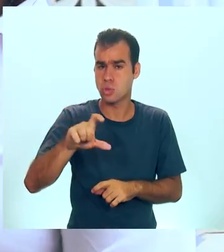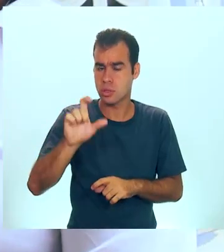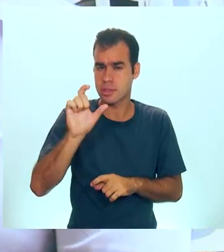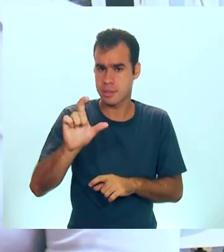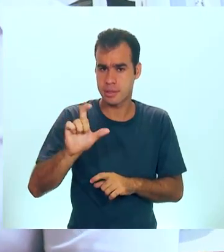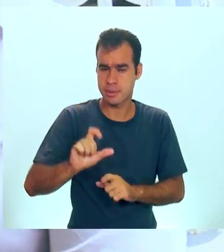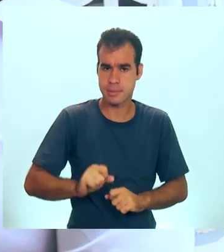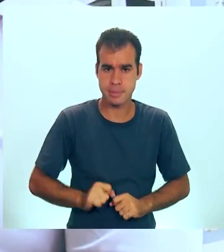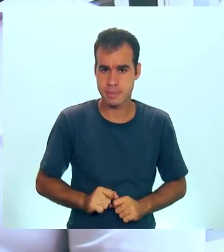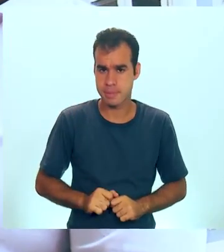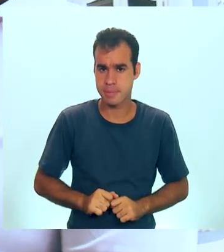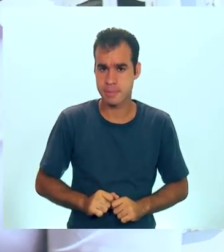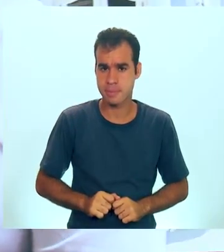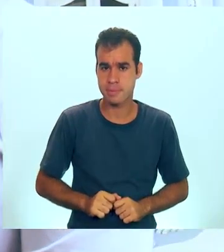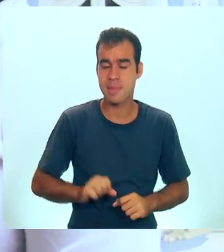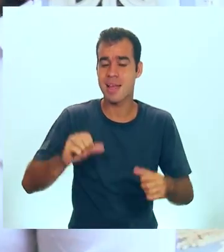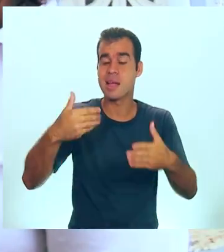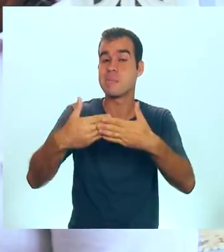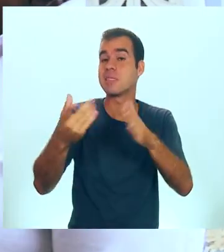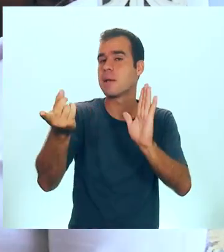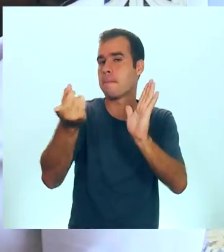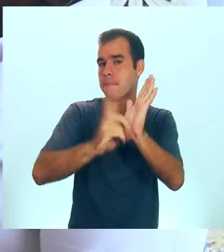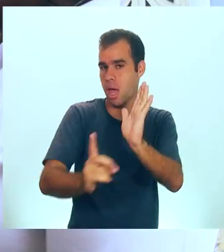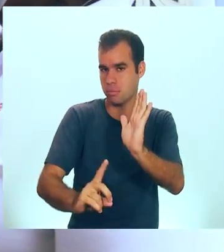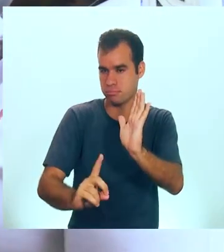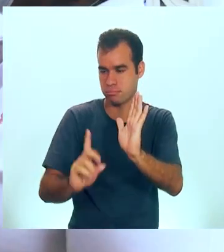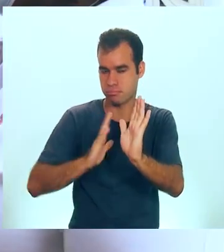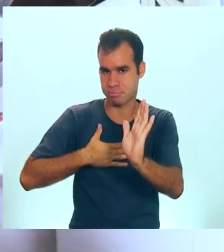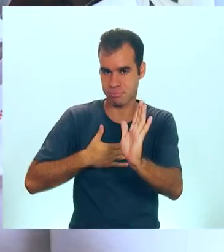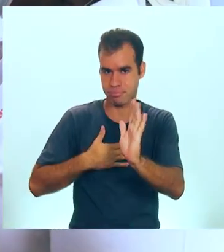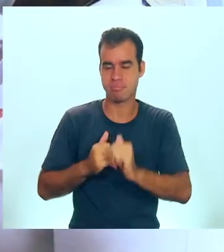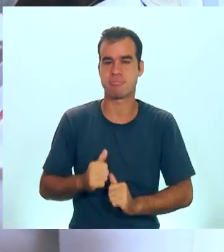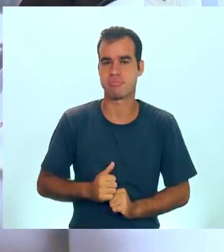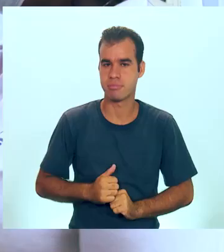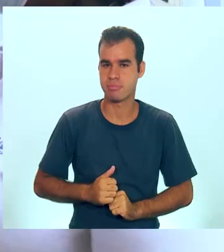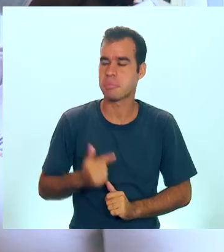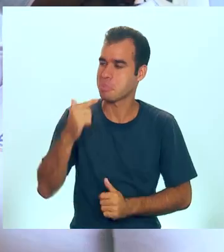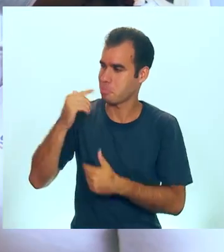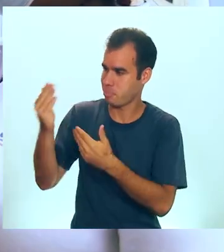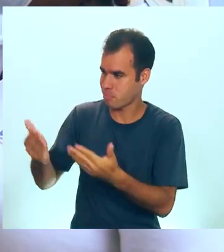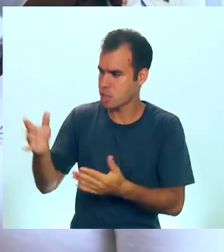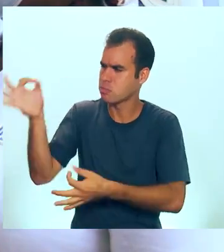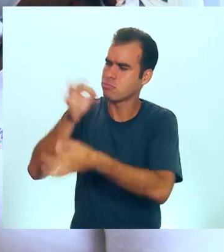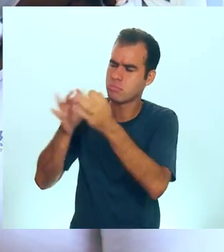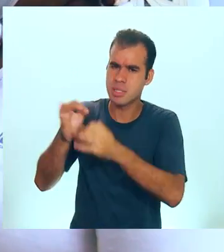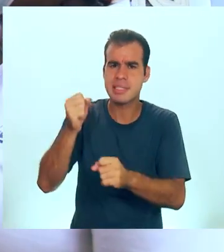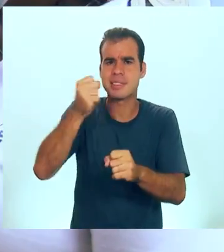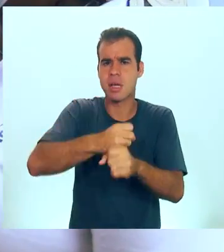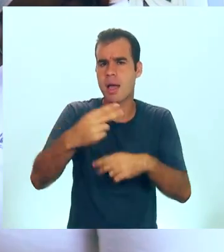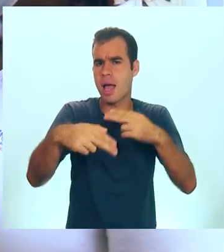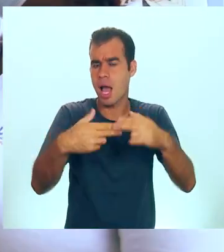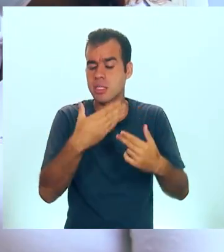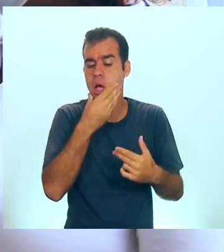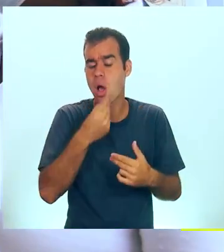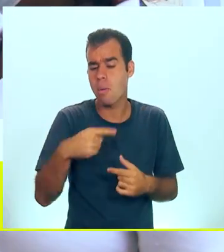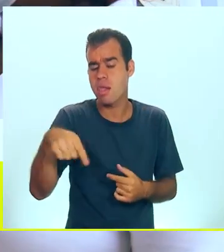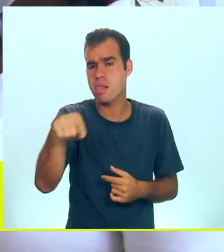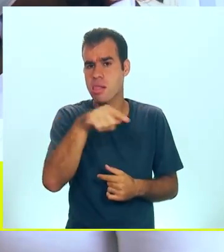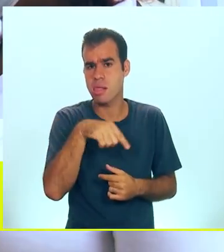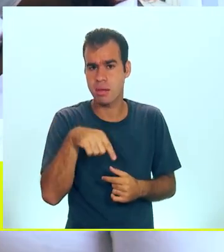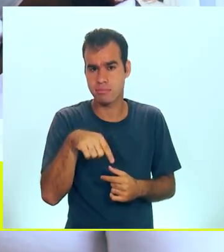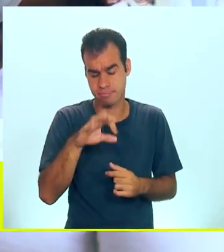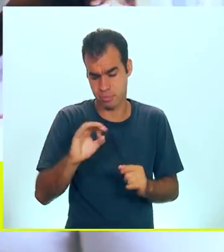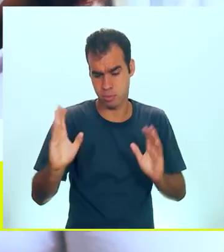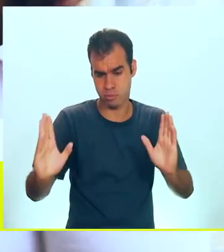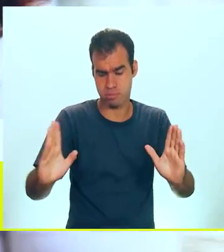de la Unión de Jóvenes Comunistas de la Empresa Eléctrica. Bienvenida, Kaylee, y cuéntame un poco cuál ha sido la labor de los jóvenes y tu labor en específico durante